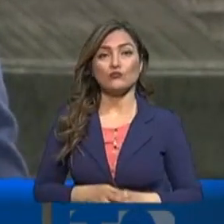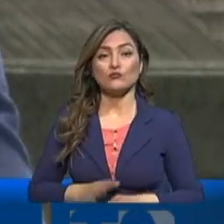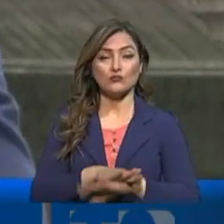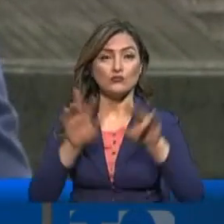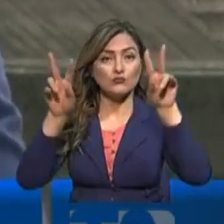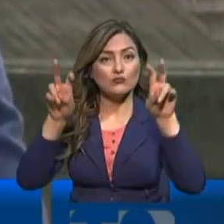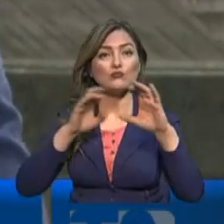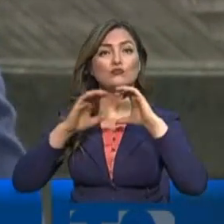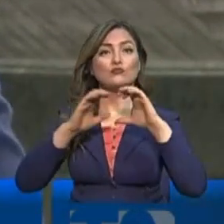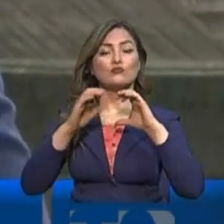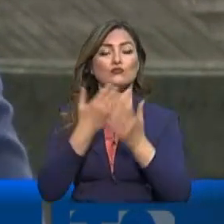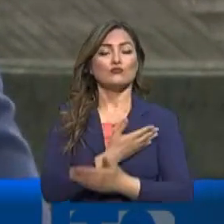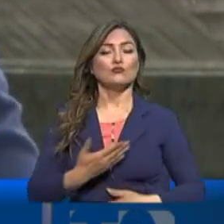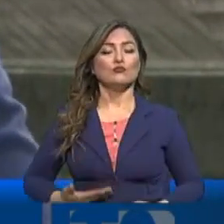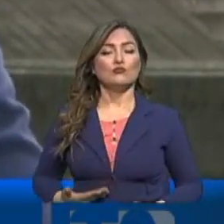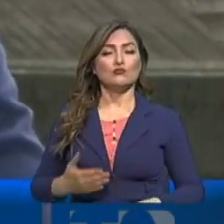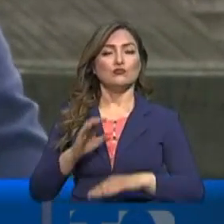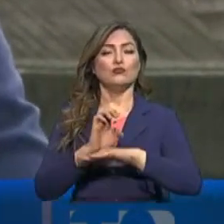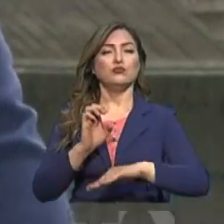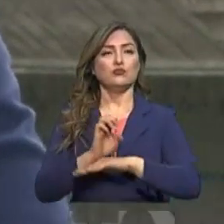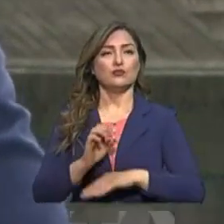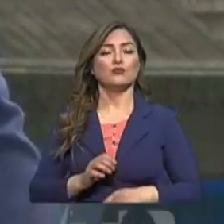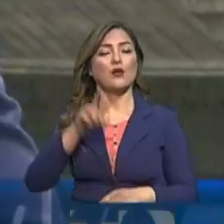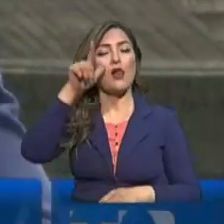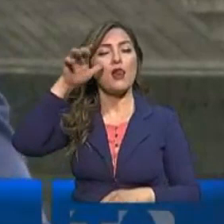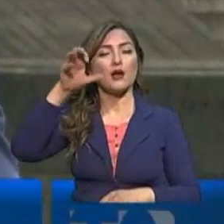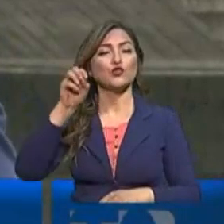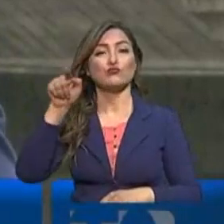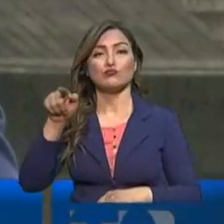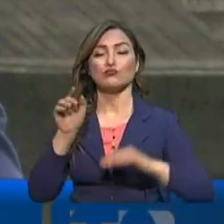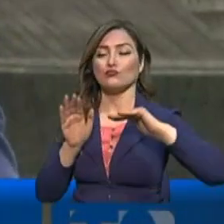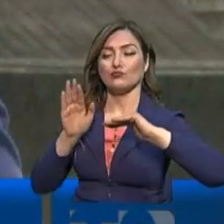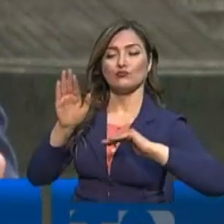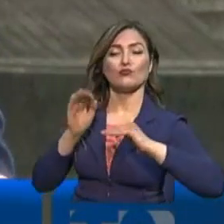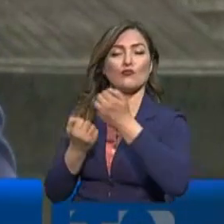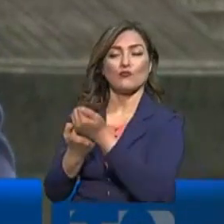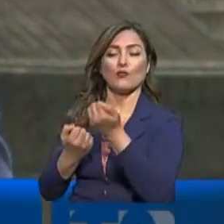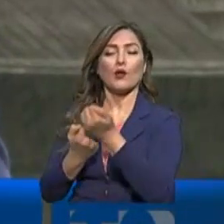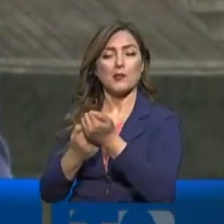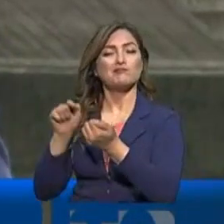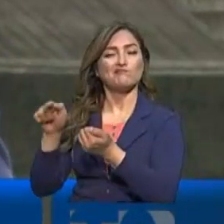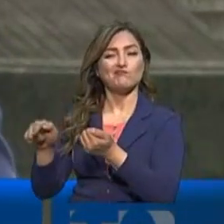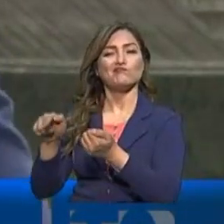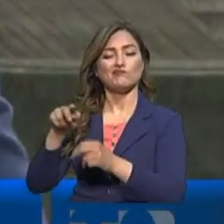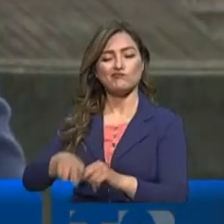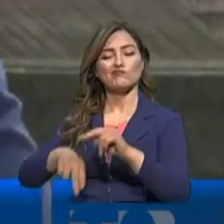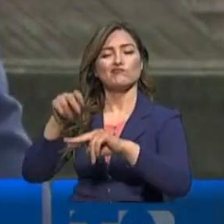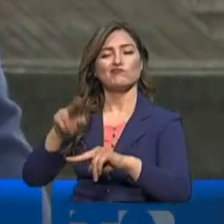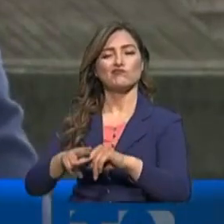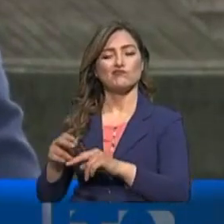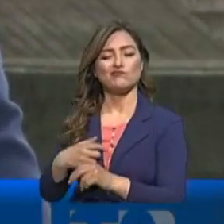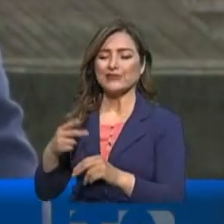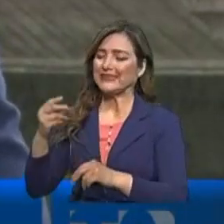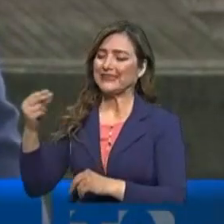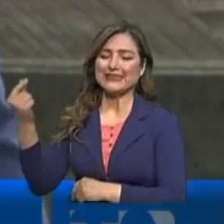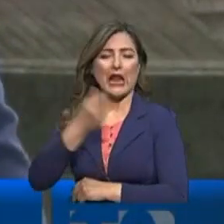ya ha conversado con el presidente de la República, Guillermo Lasso, quien se ha comprometido en apoyarle para que la obra sea entregada